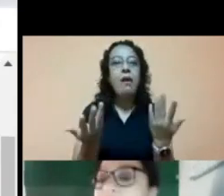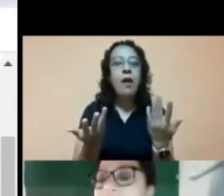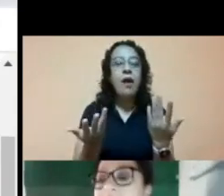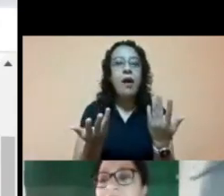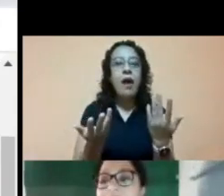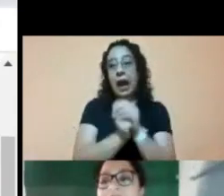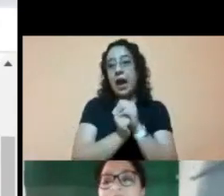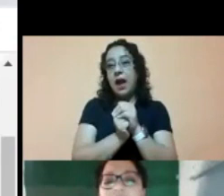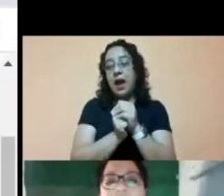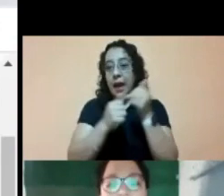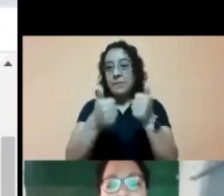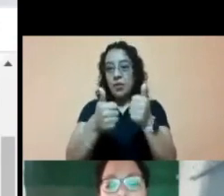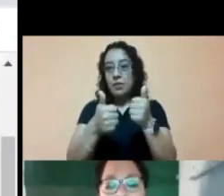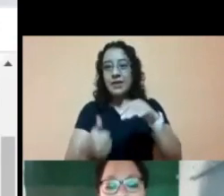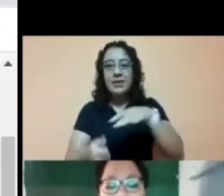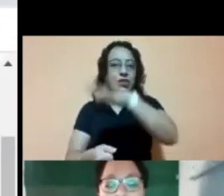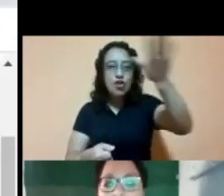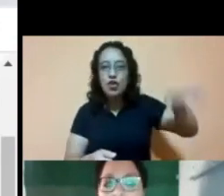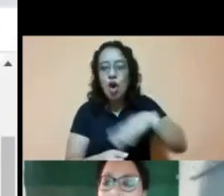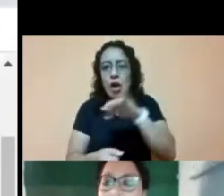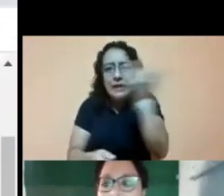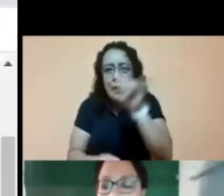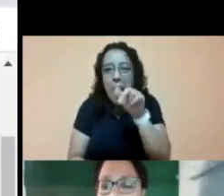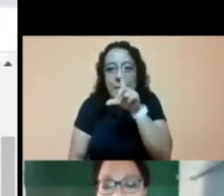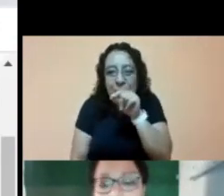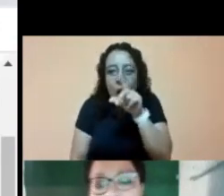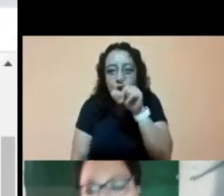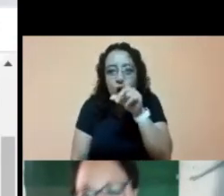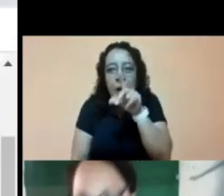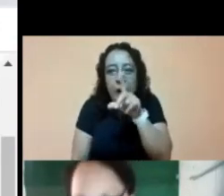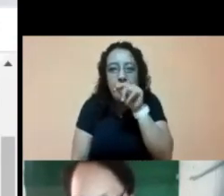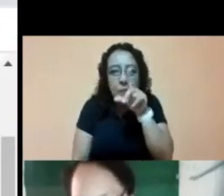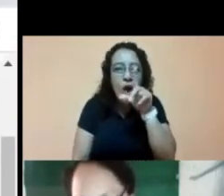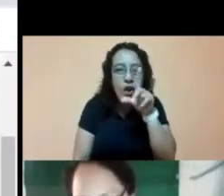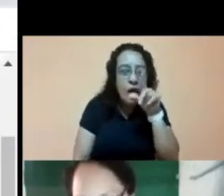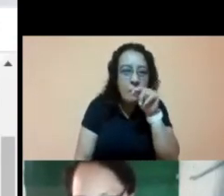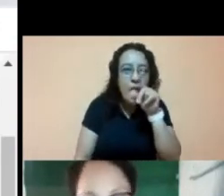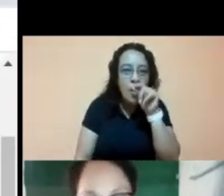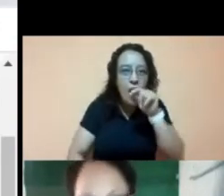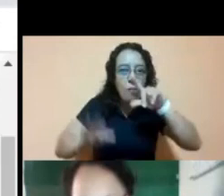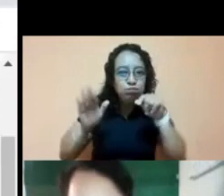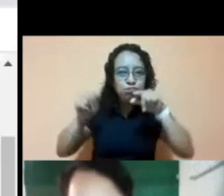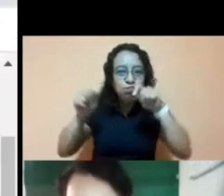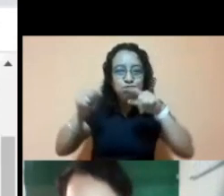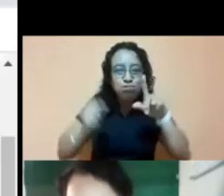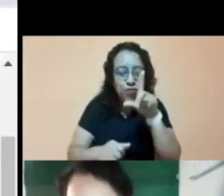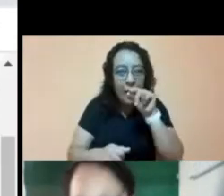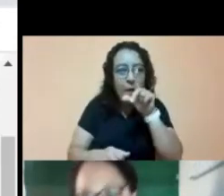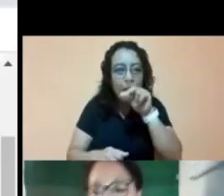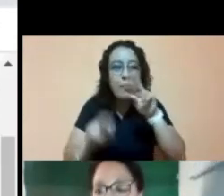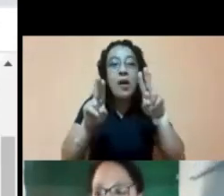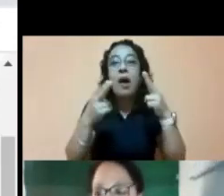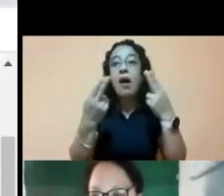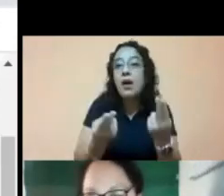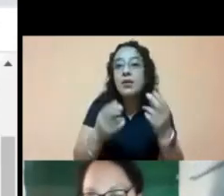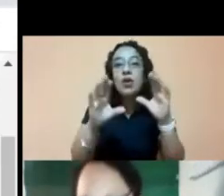Muy bien, así que todos vamos a hacer como pollitos. A ver, todos haciendo como pollitos.